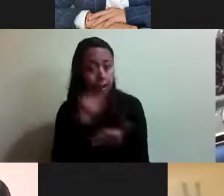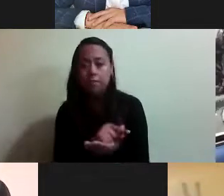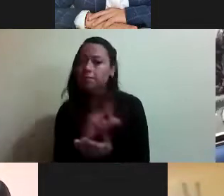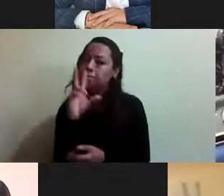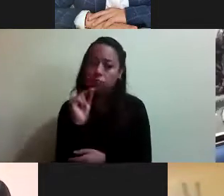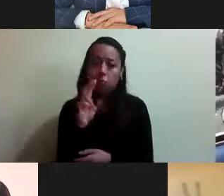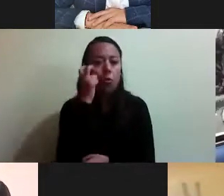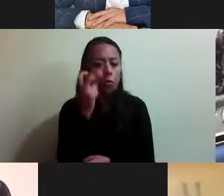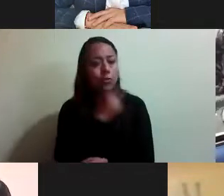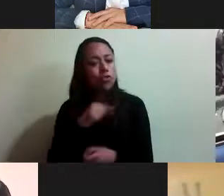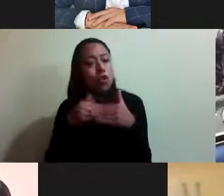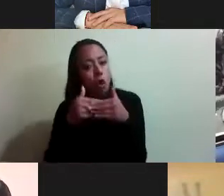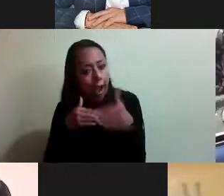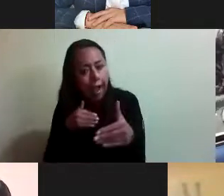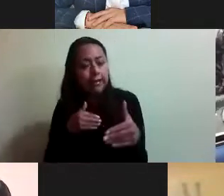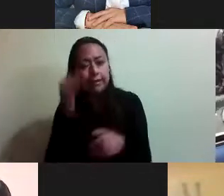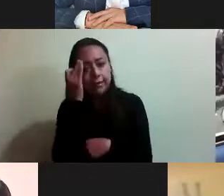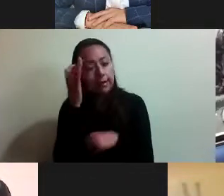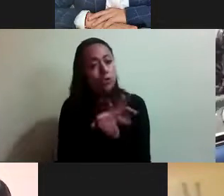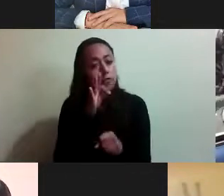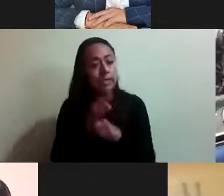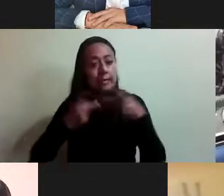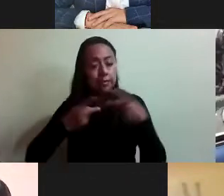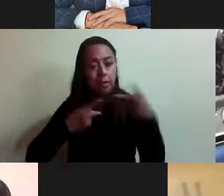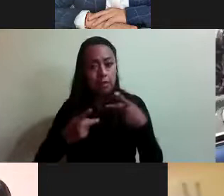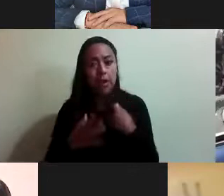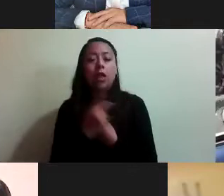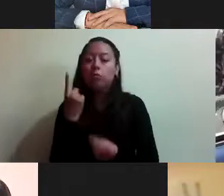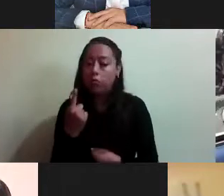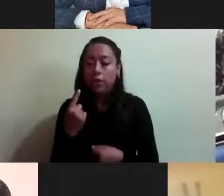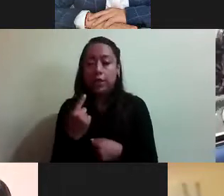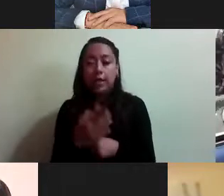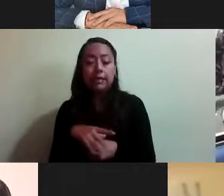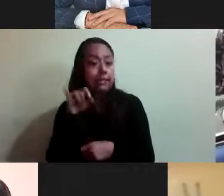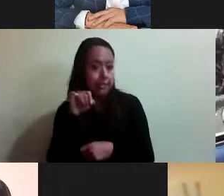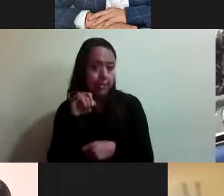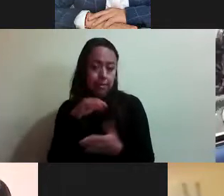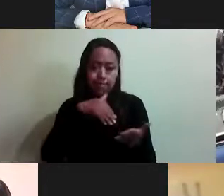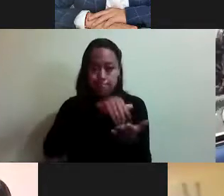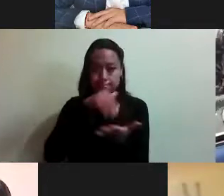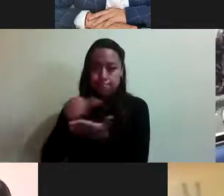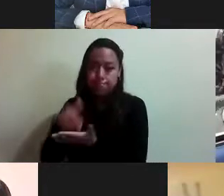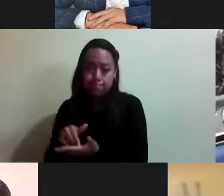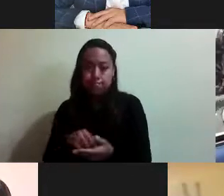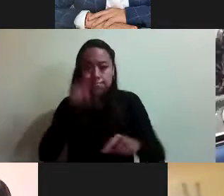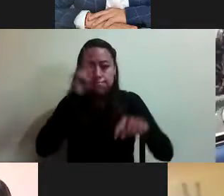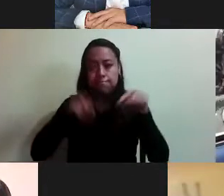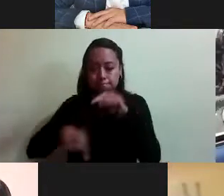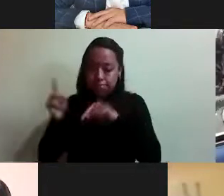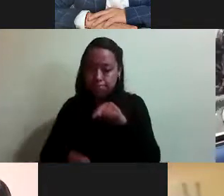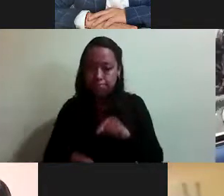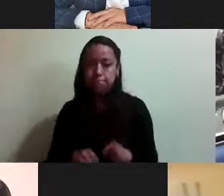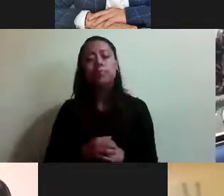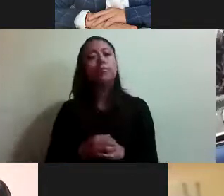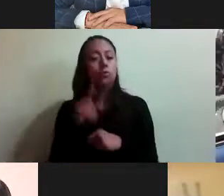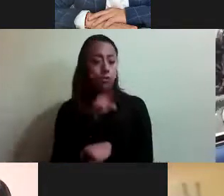que preverlo para el siguiente año. Sí hubo un recorte importante desde mi perspectiva. Usted nos rinde en su informe que hubo